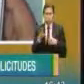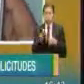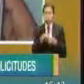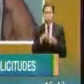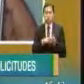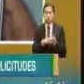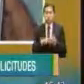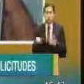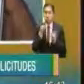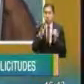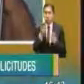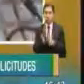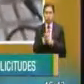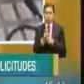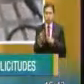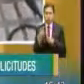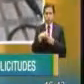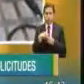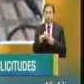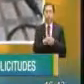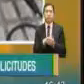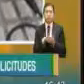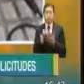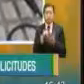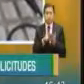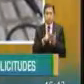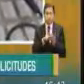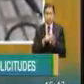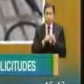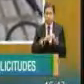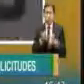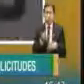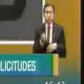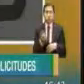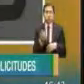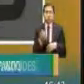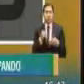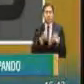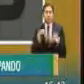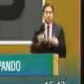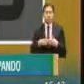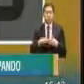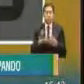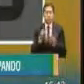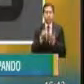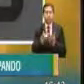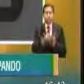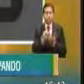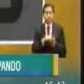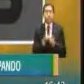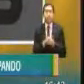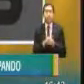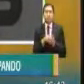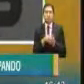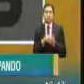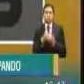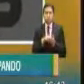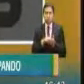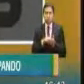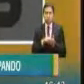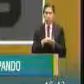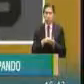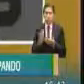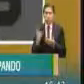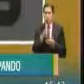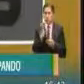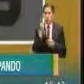poder habilitarse, ¿no? Esta lista se publicará el día 11 de septiembre, donde se publicará la lista por